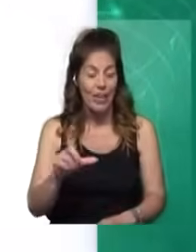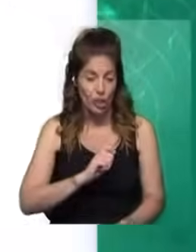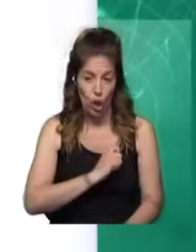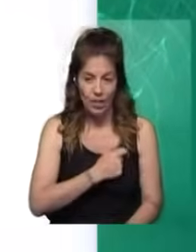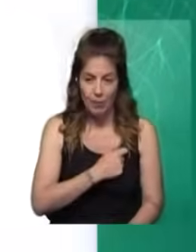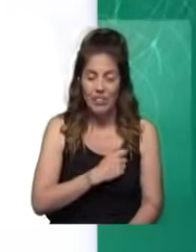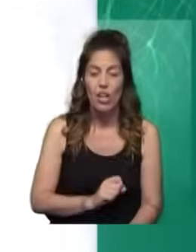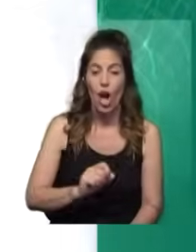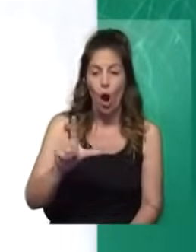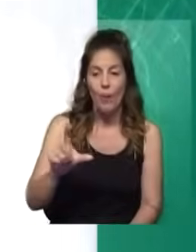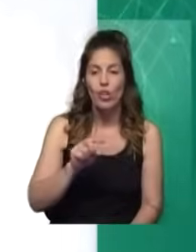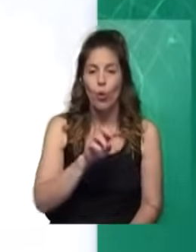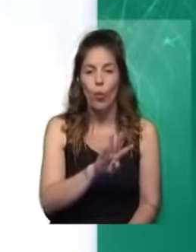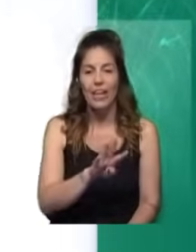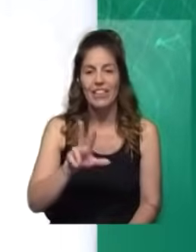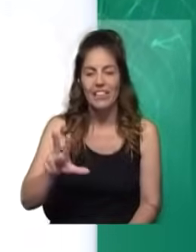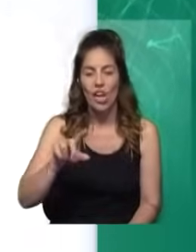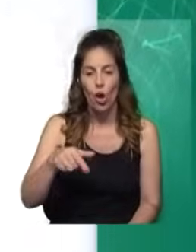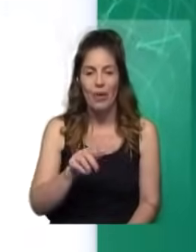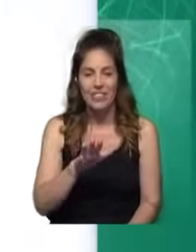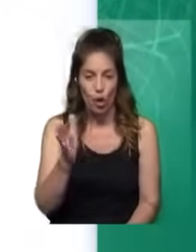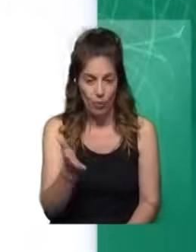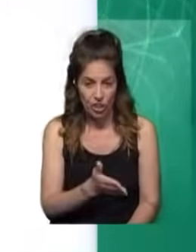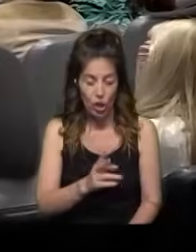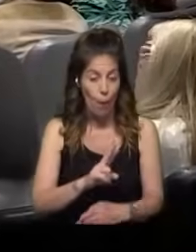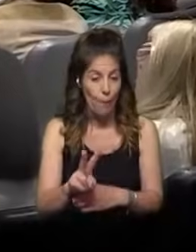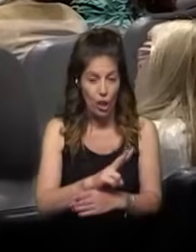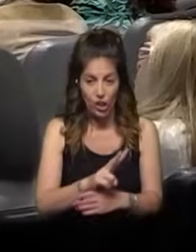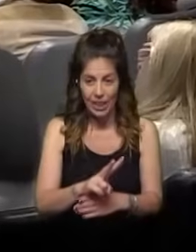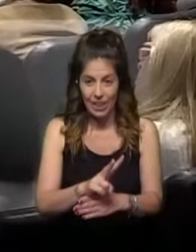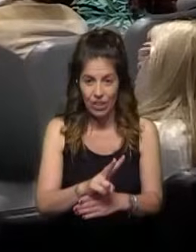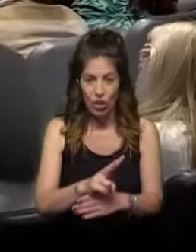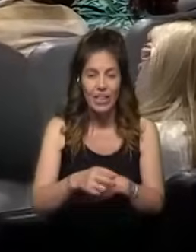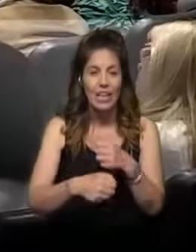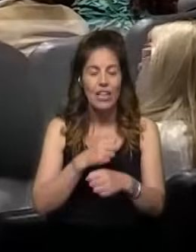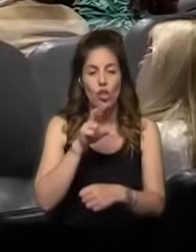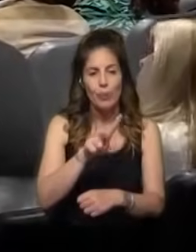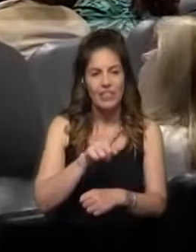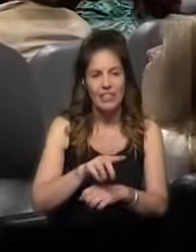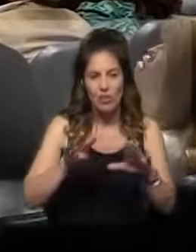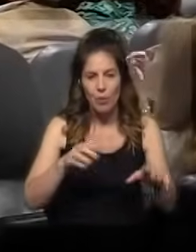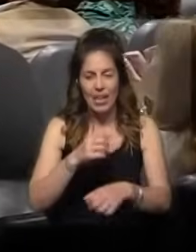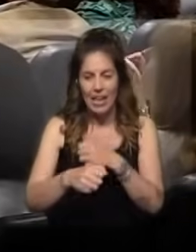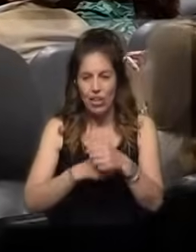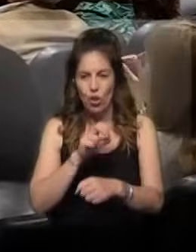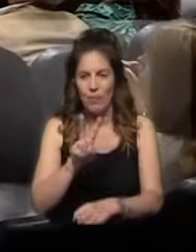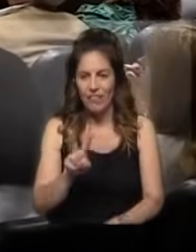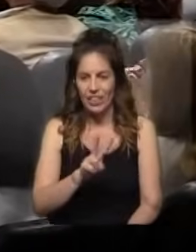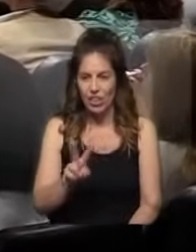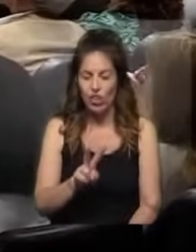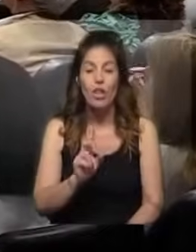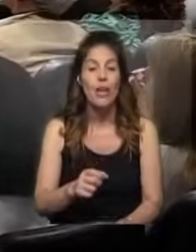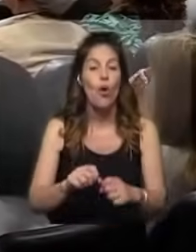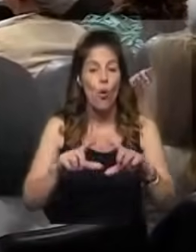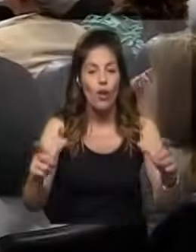de 43,5 por de los trabajadores protegidos por la inspección entre 2019 y 2022 además destacan una